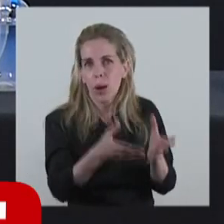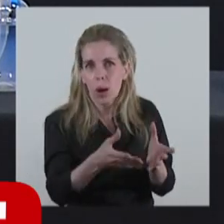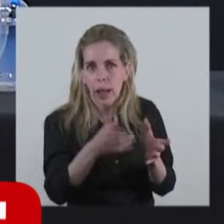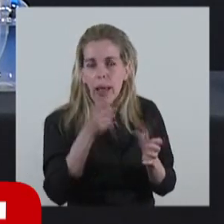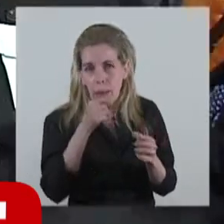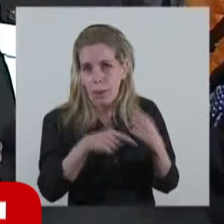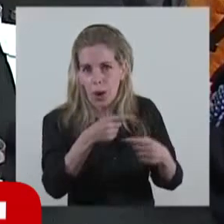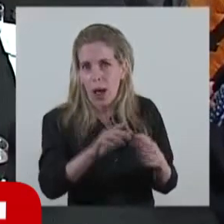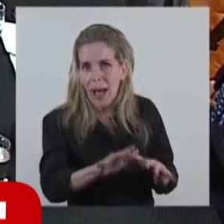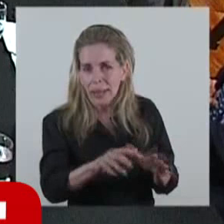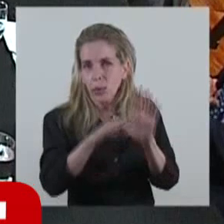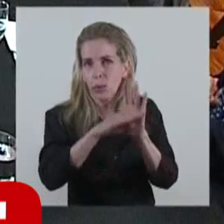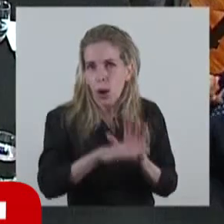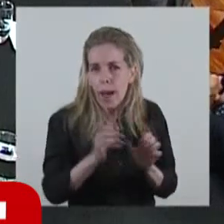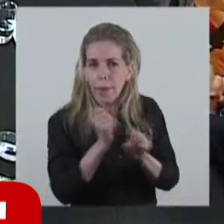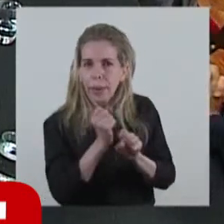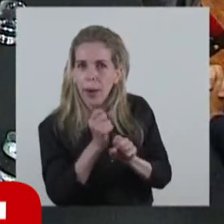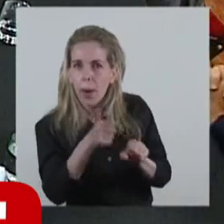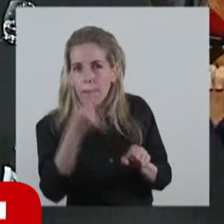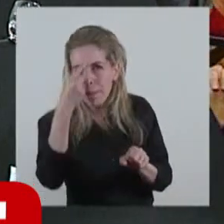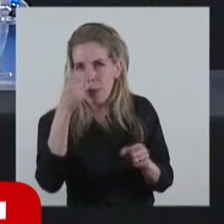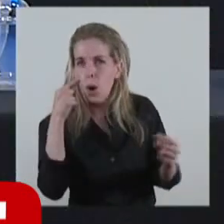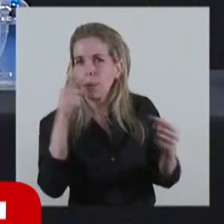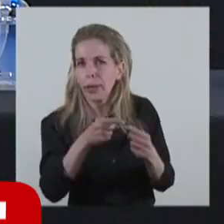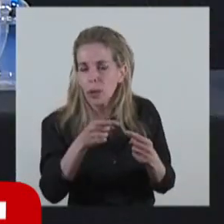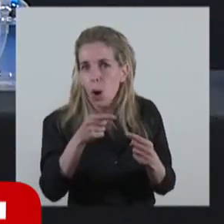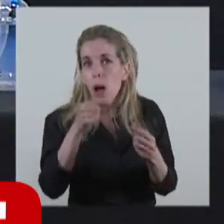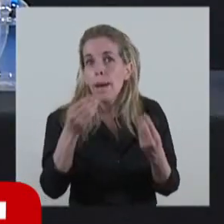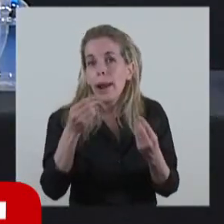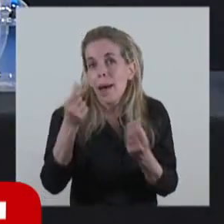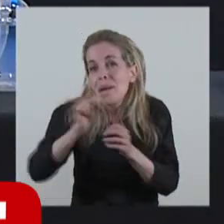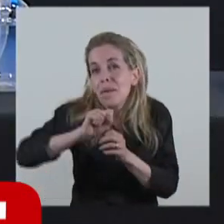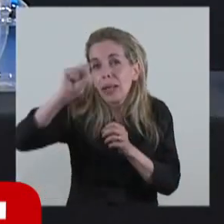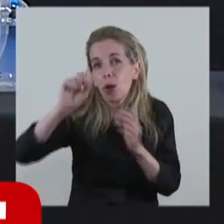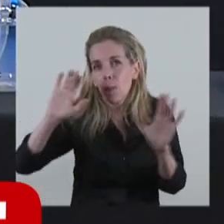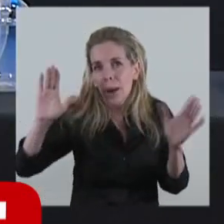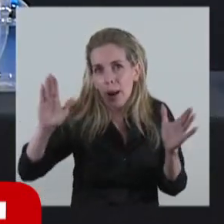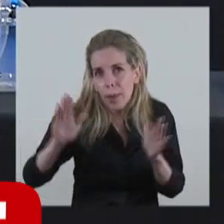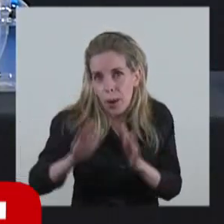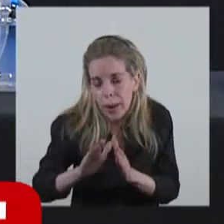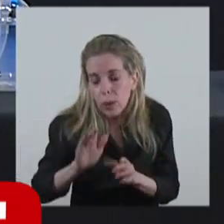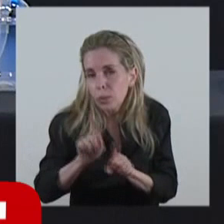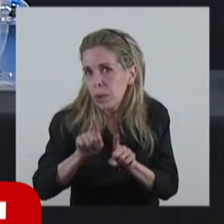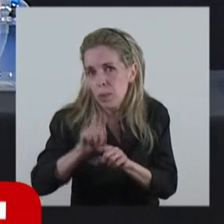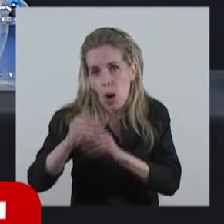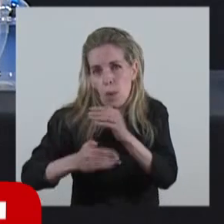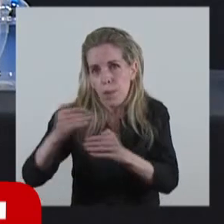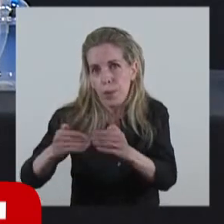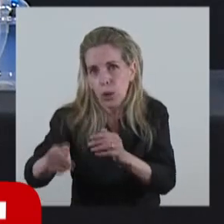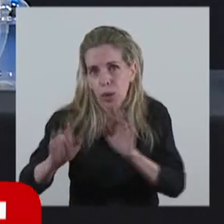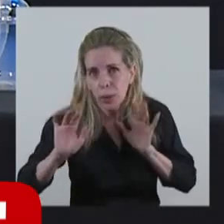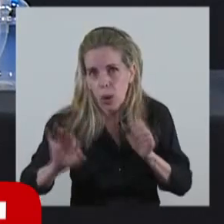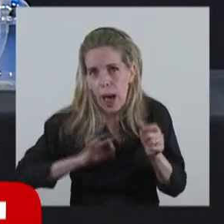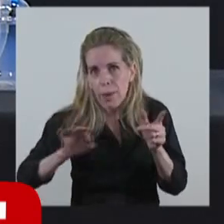se continuará con esos programas, porque reducir la inflación es un proceso, hay que ir año a año reduciéndola. Y a lo largo de ese sendero,